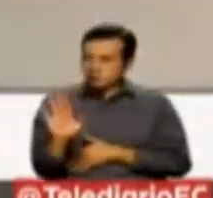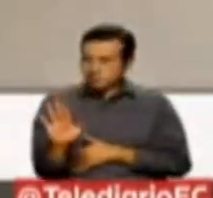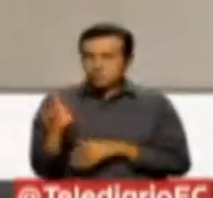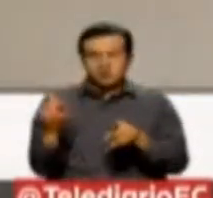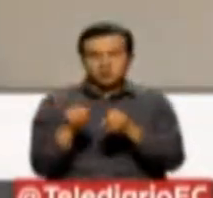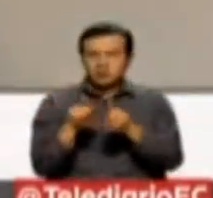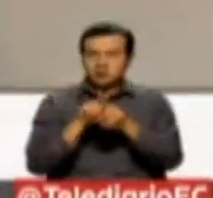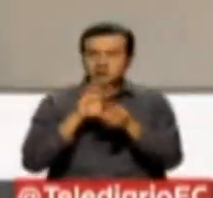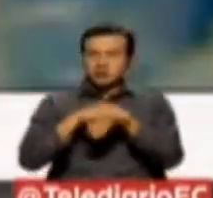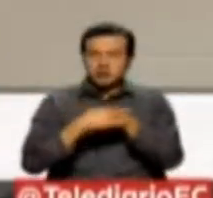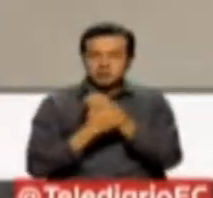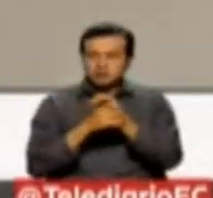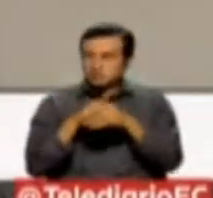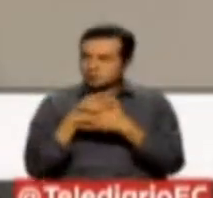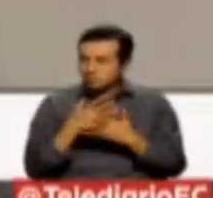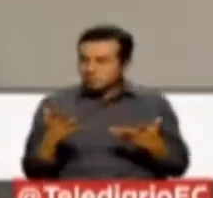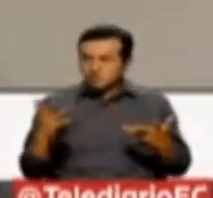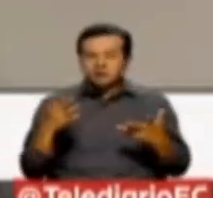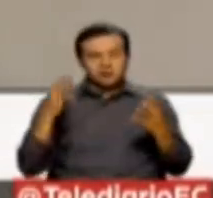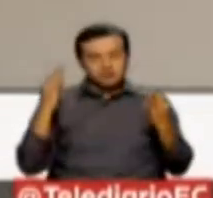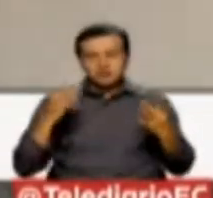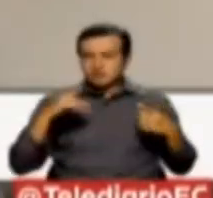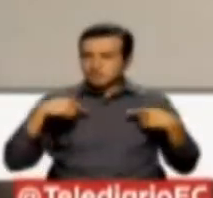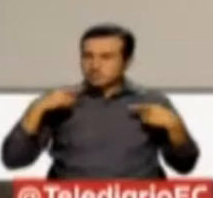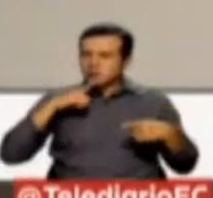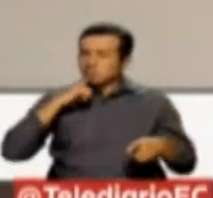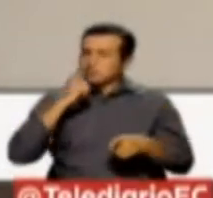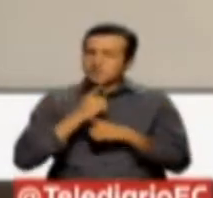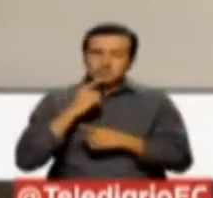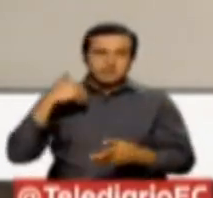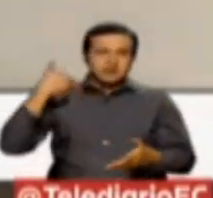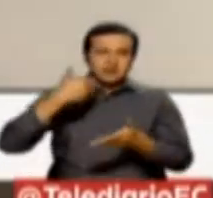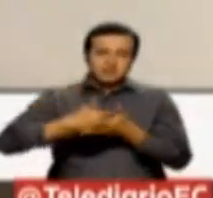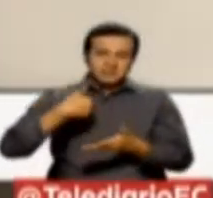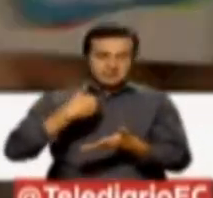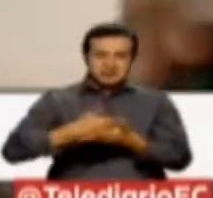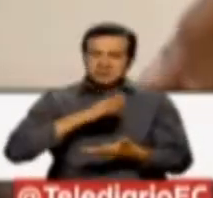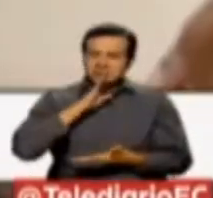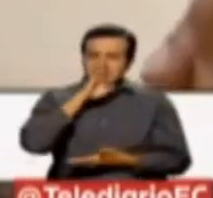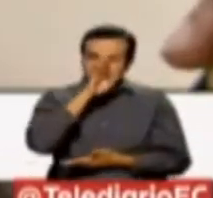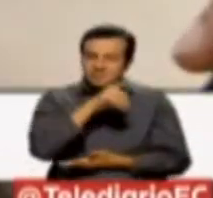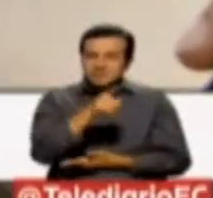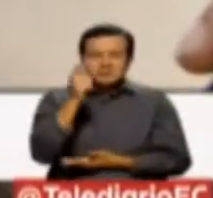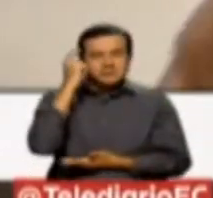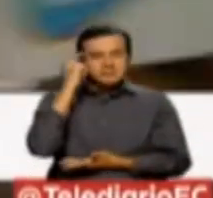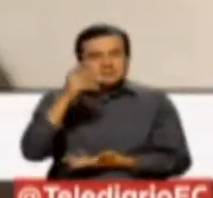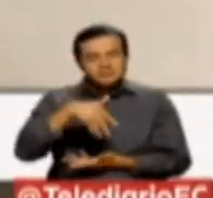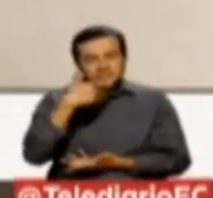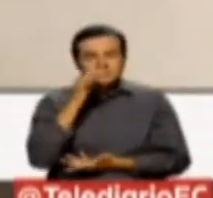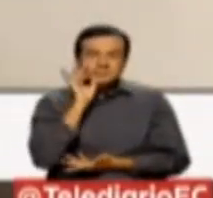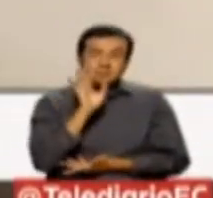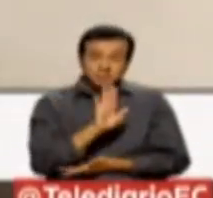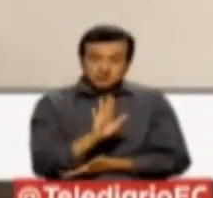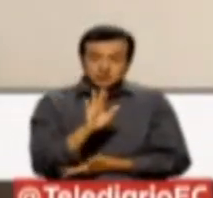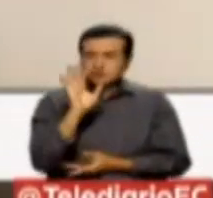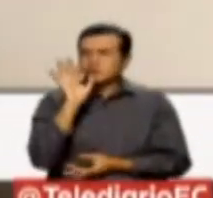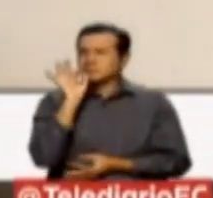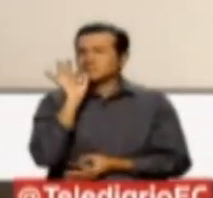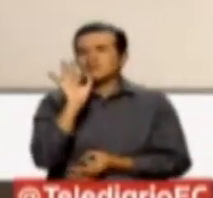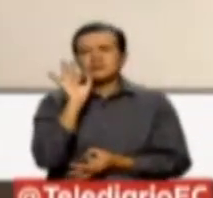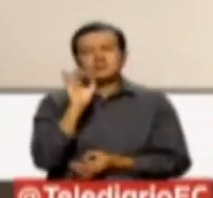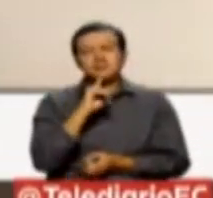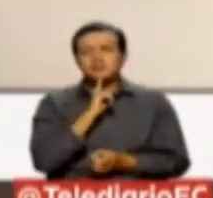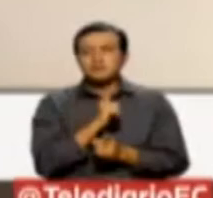también aprovechando el caldito de salchicha. Cliente continuo de aquí del local. ¿Qué piensa usted del plato, de la sazón? Exquisito,